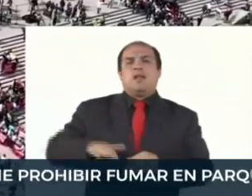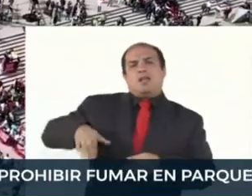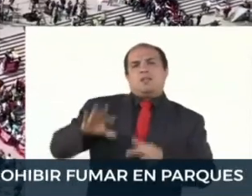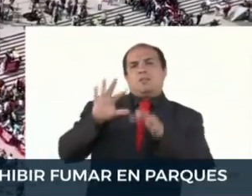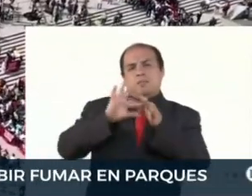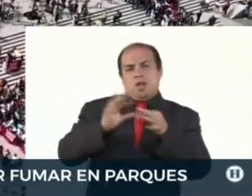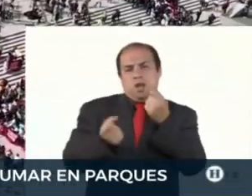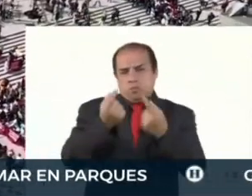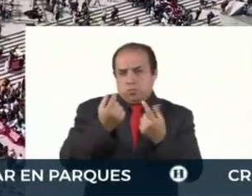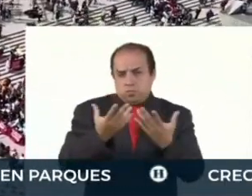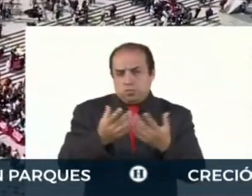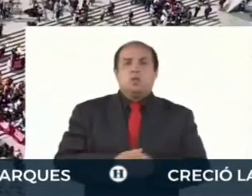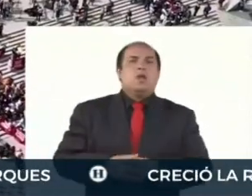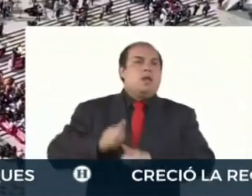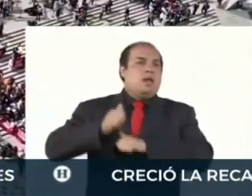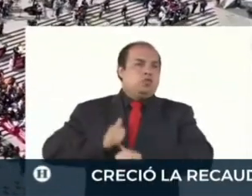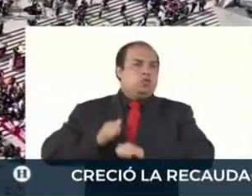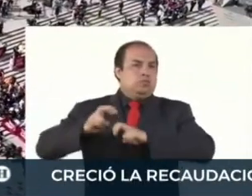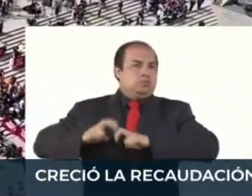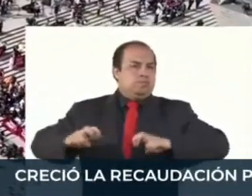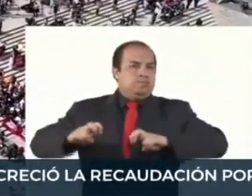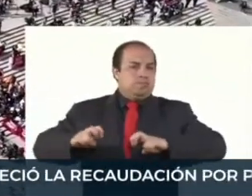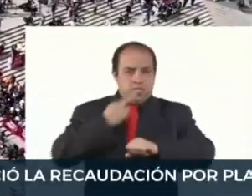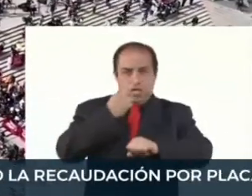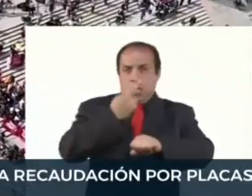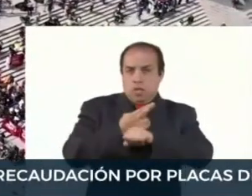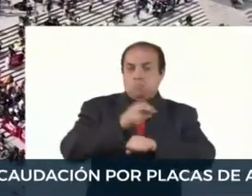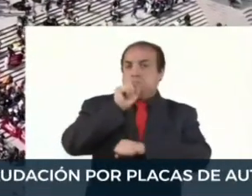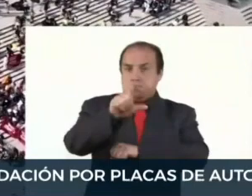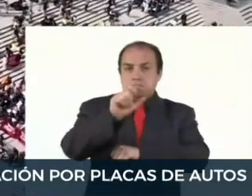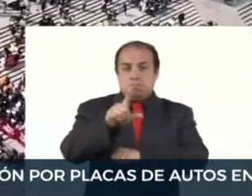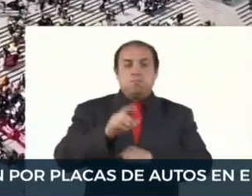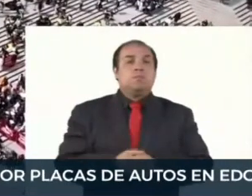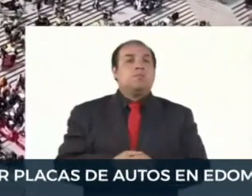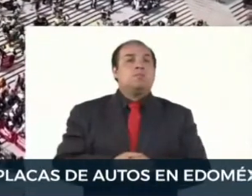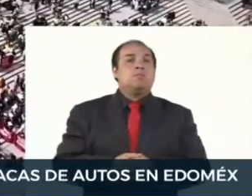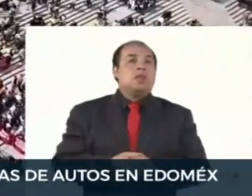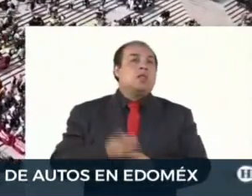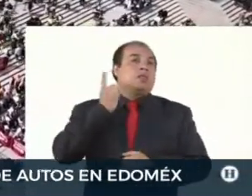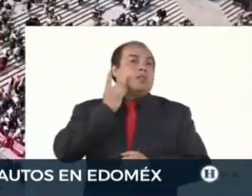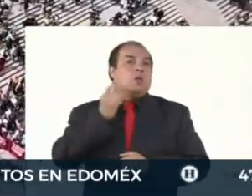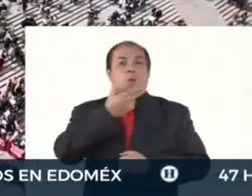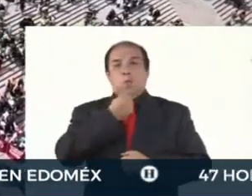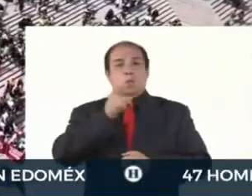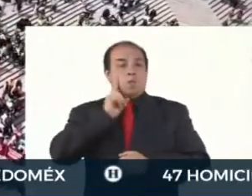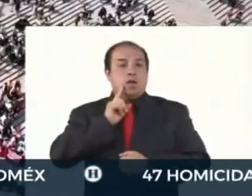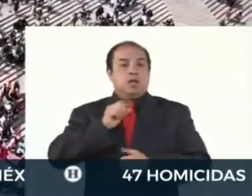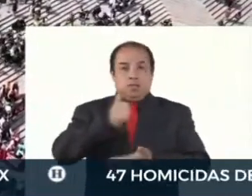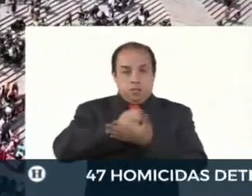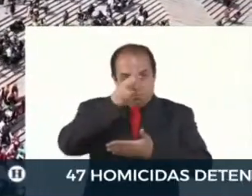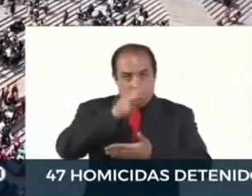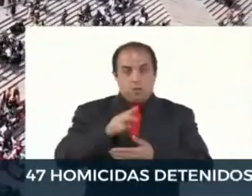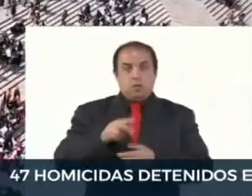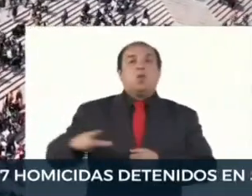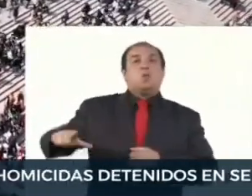Ha dicho que en materia de seguridad han logrado una disminución a través, por supuesto, de la estrategia que ha implementado también el secretario de Seguridad